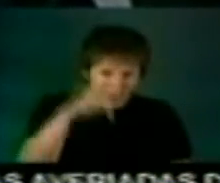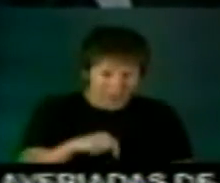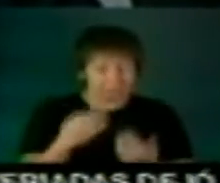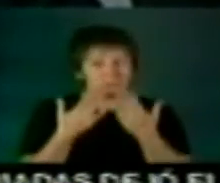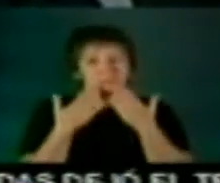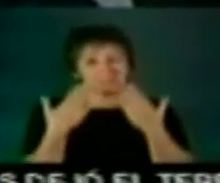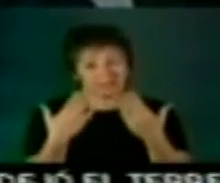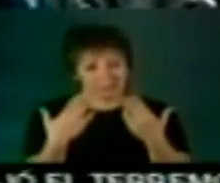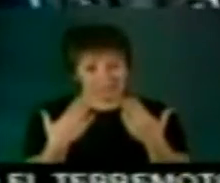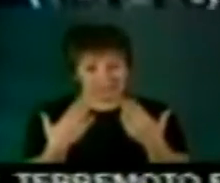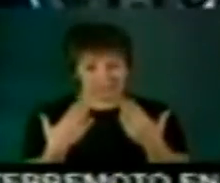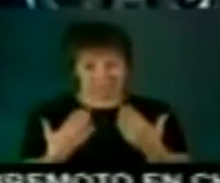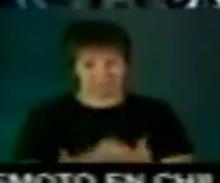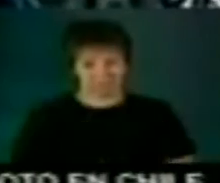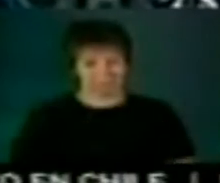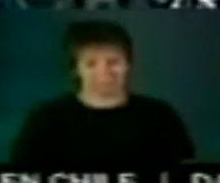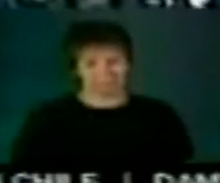gracias.